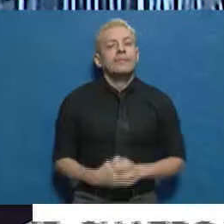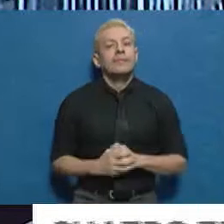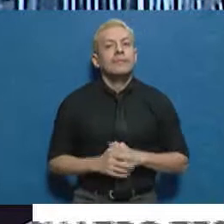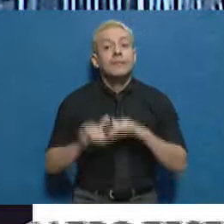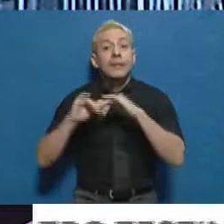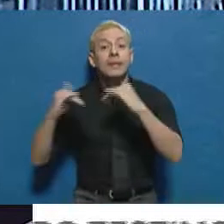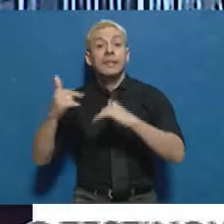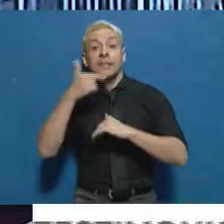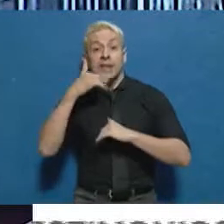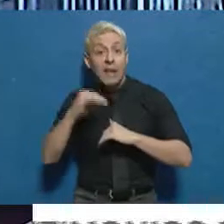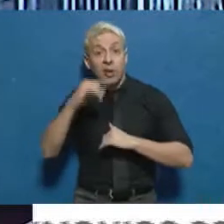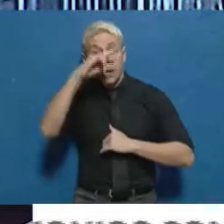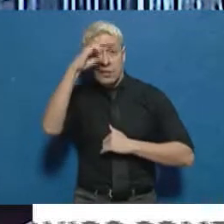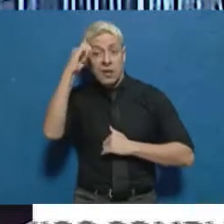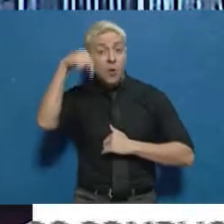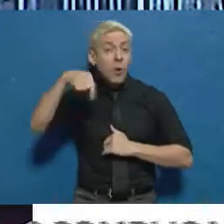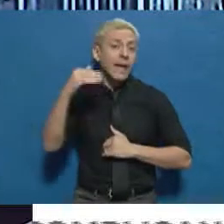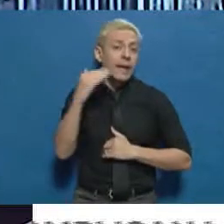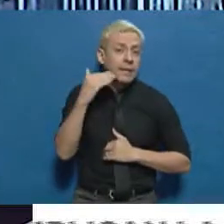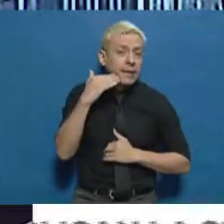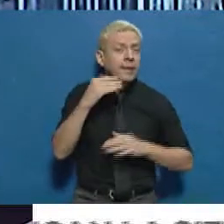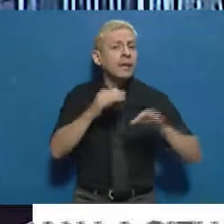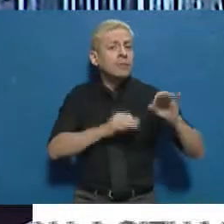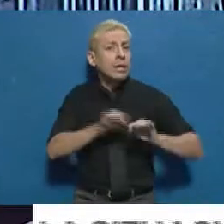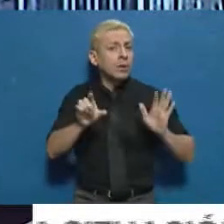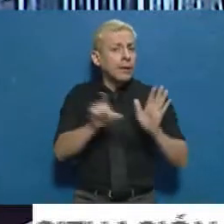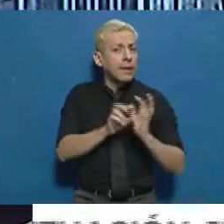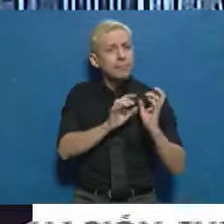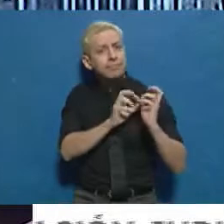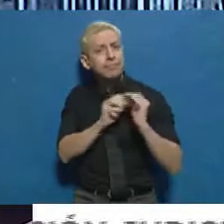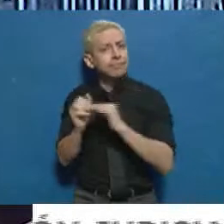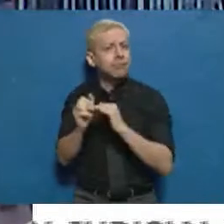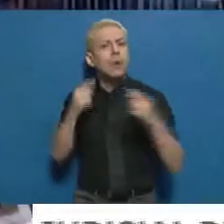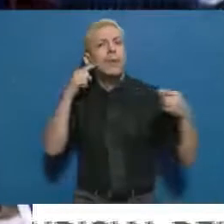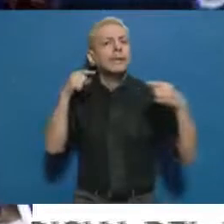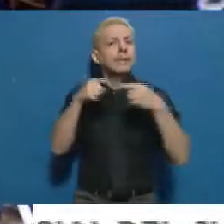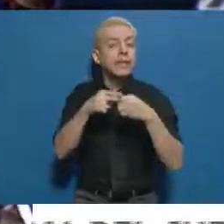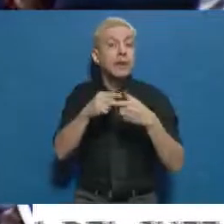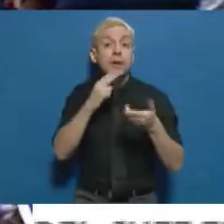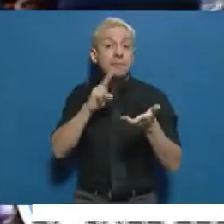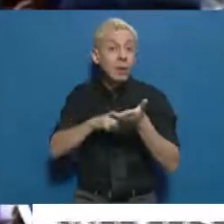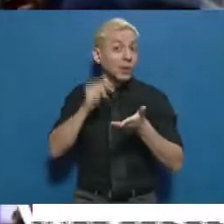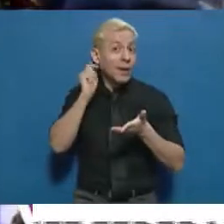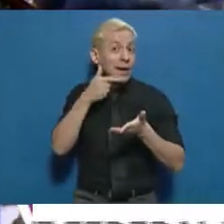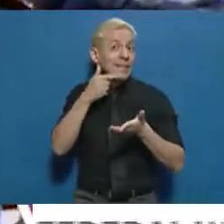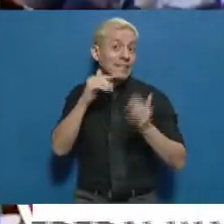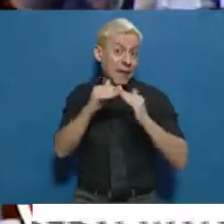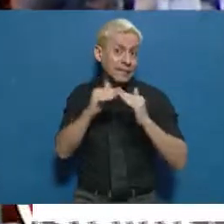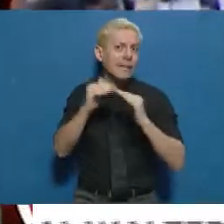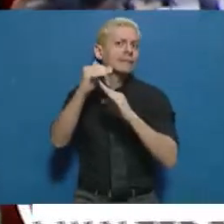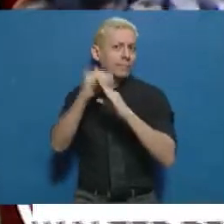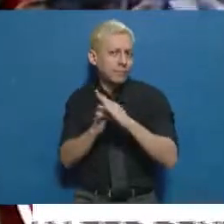El Senado de la Nación esta tarde va a tratar el proyecto que busca una rebaja en la tarifa del gas domiciliario en